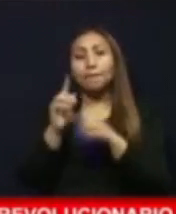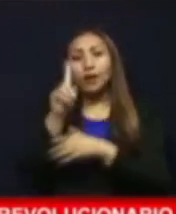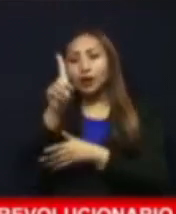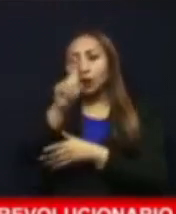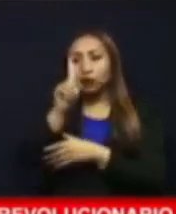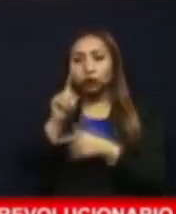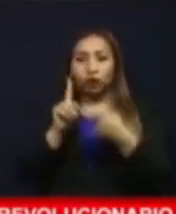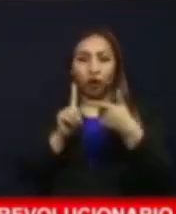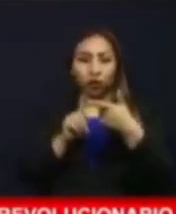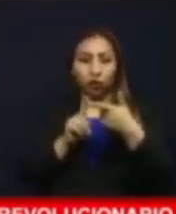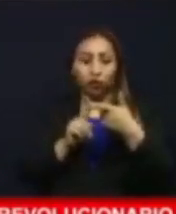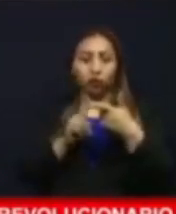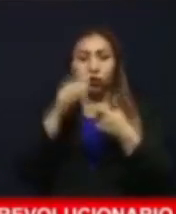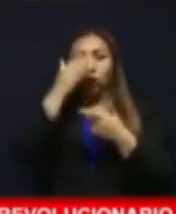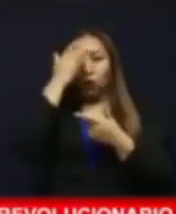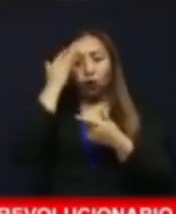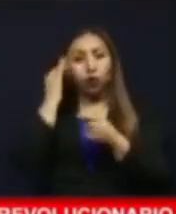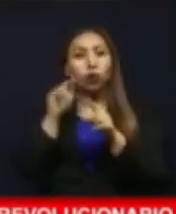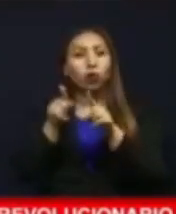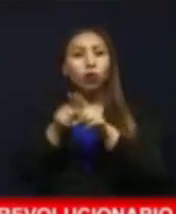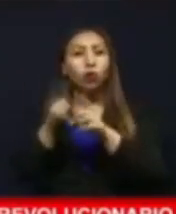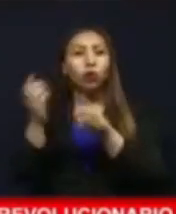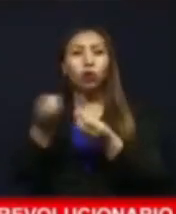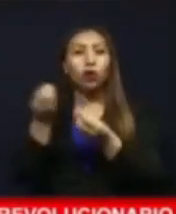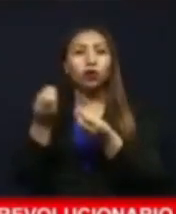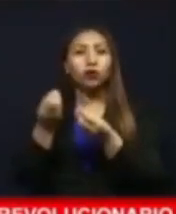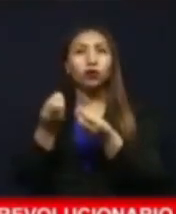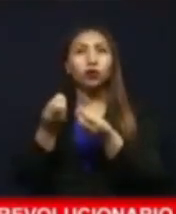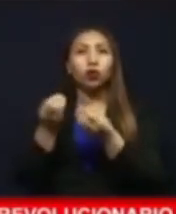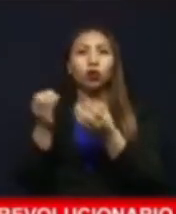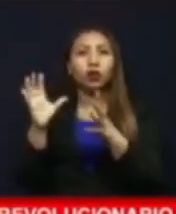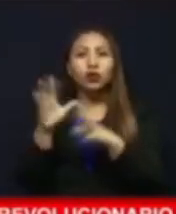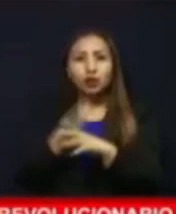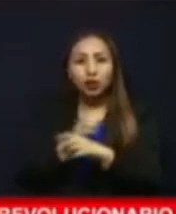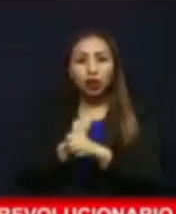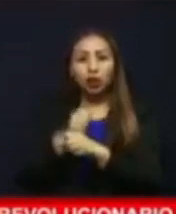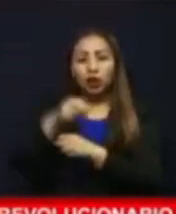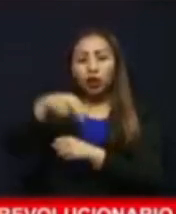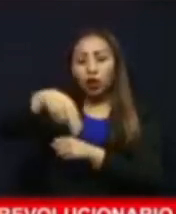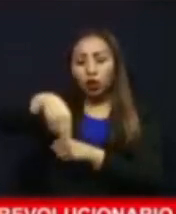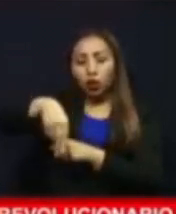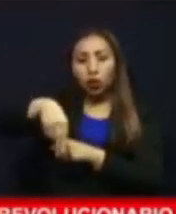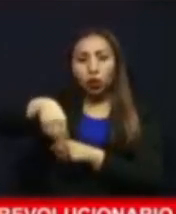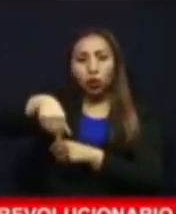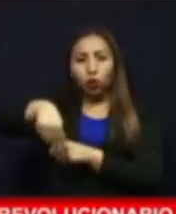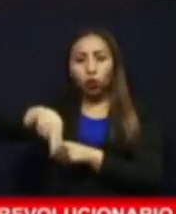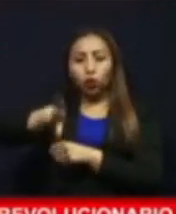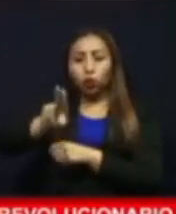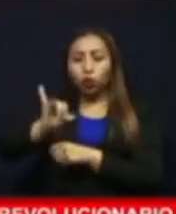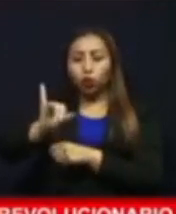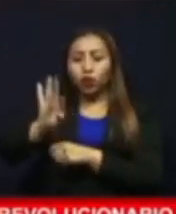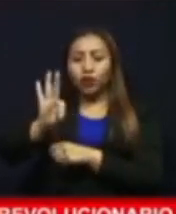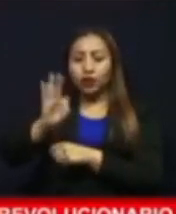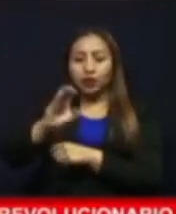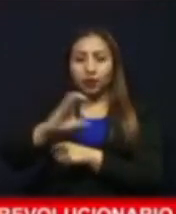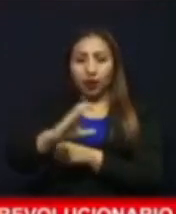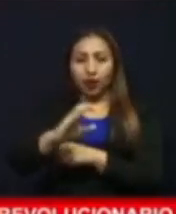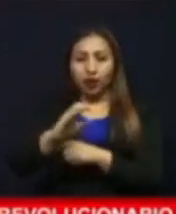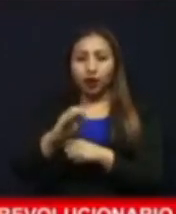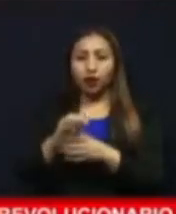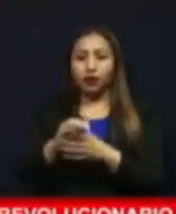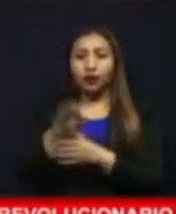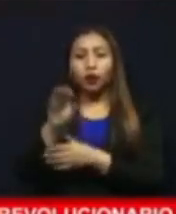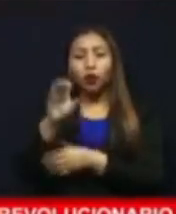text miren lo que dice aquí quinn text no fue implementado en la